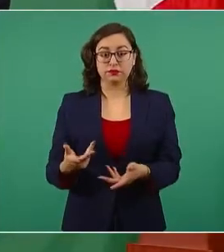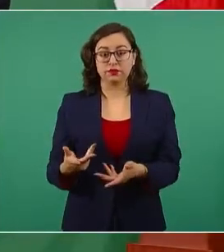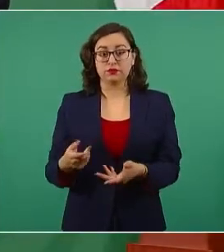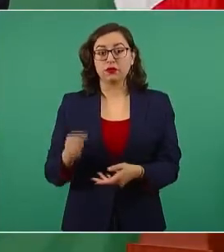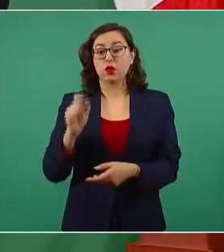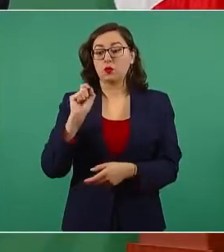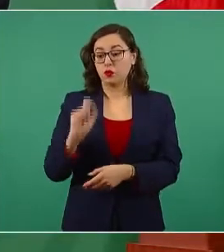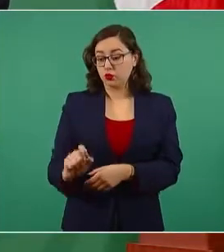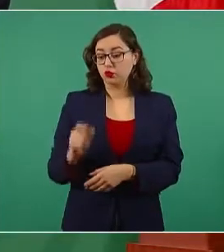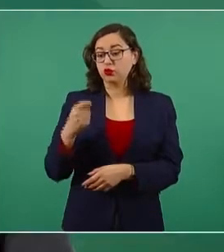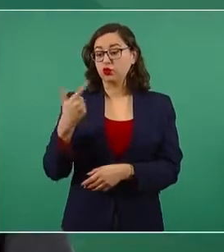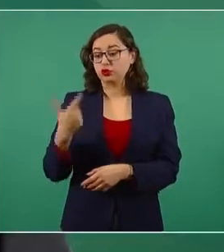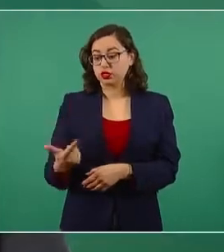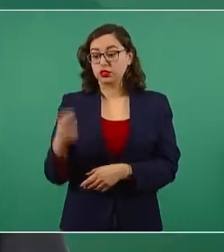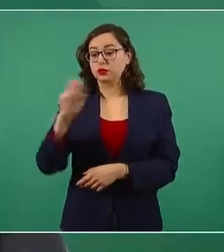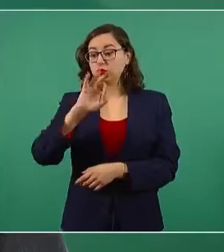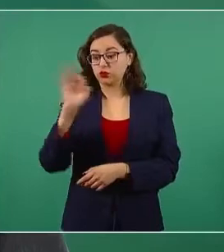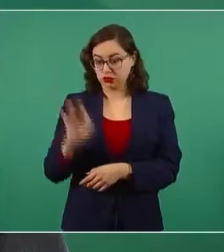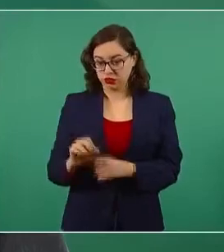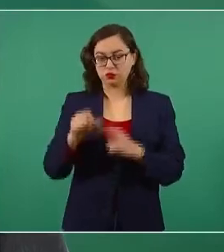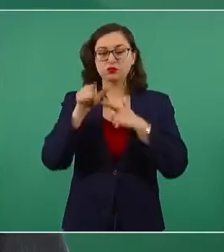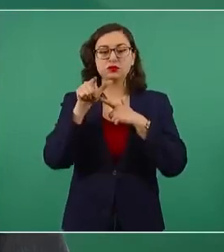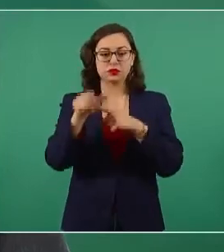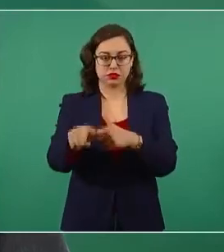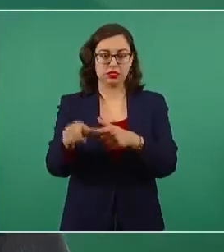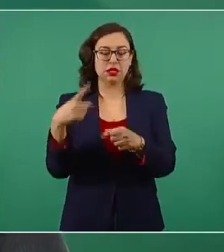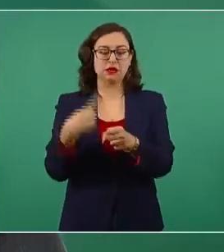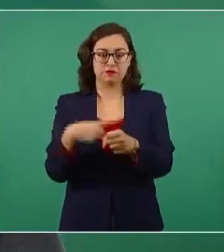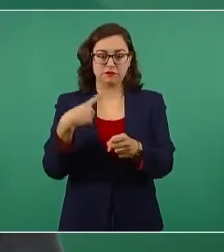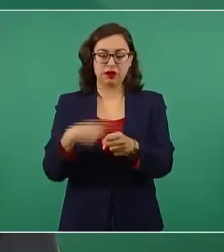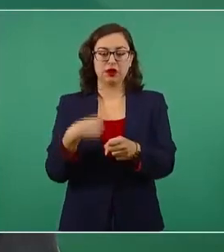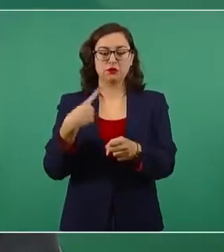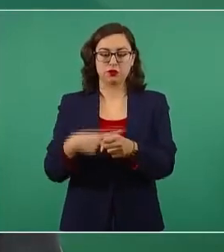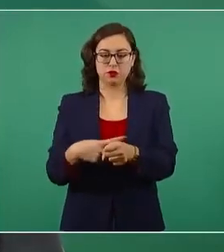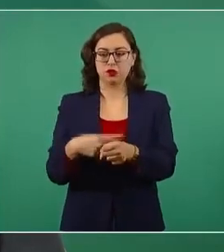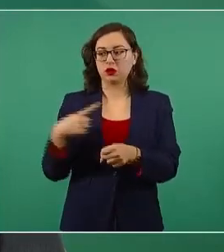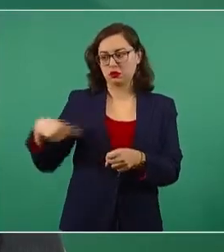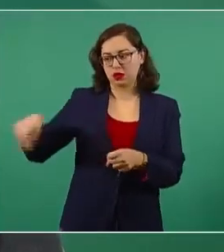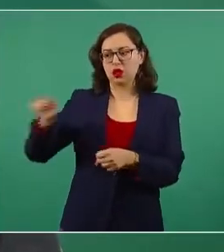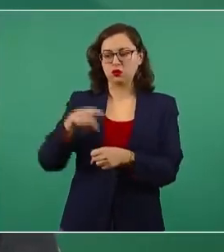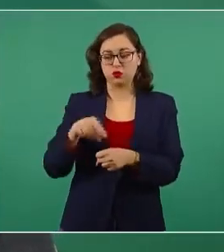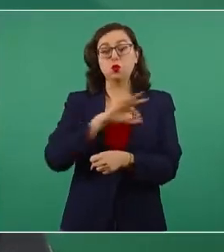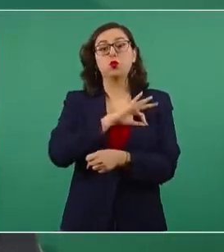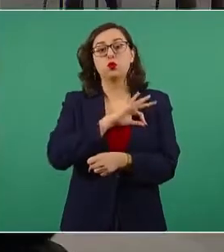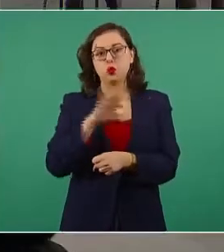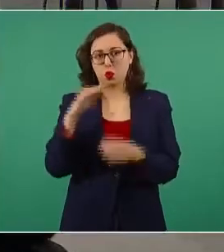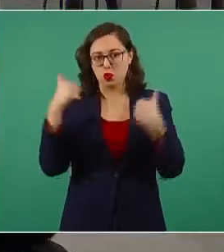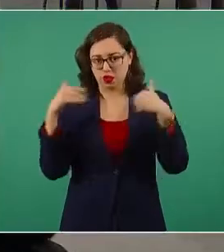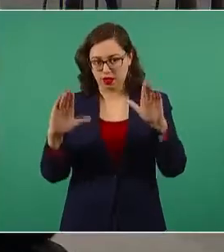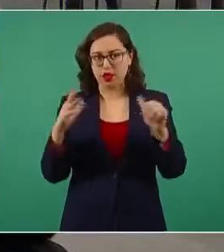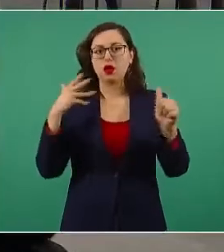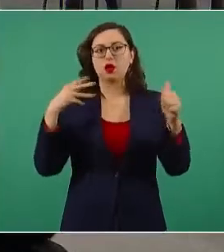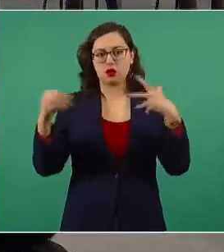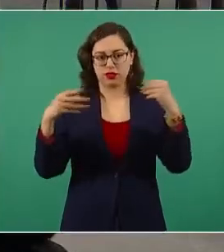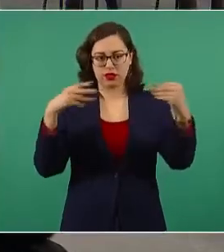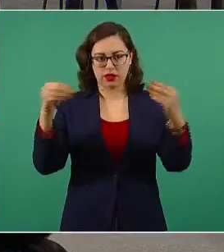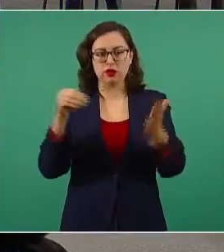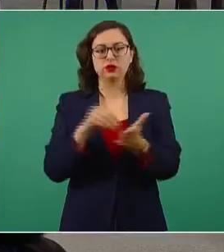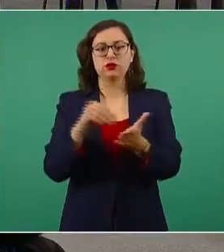solamente 0.7% son de los últimos 15 días con capacidad de contagiar. La siguiente, por